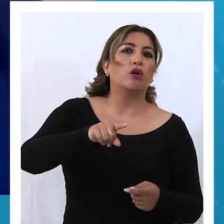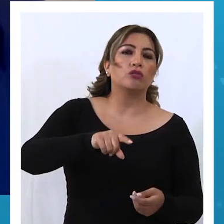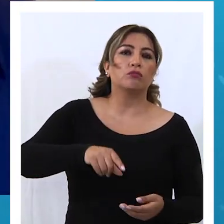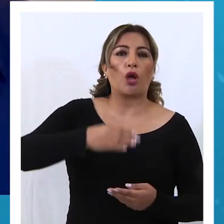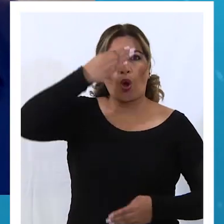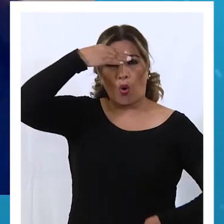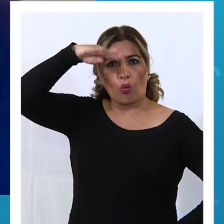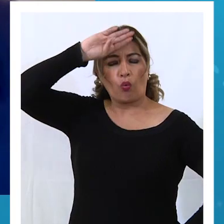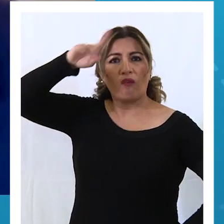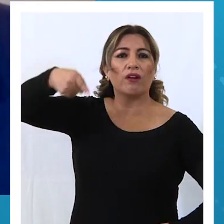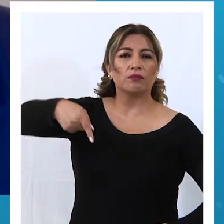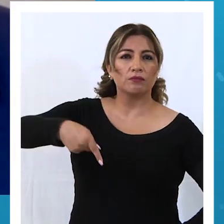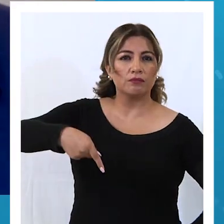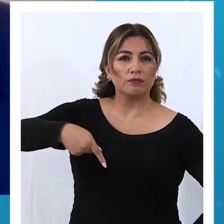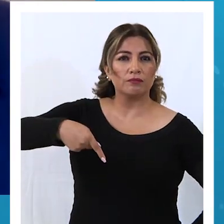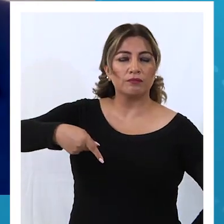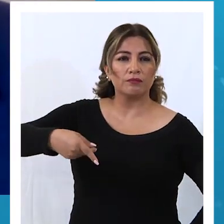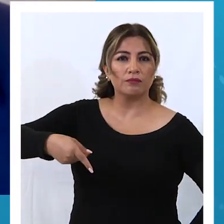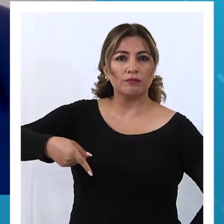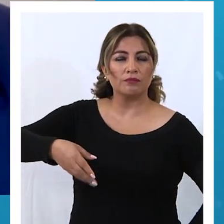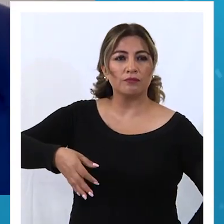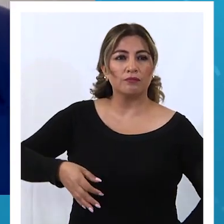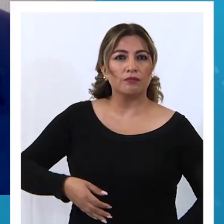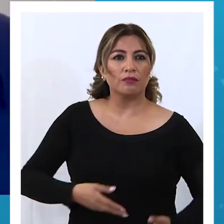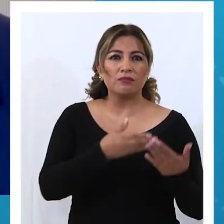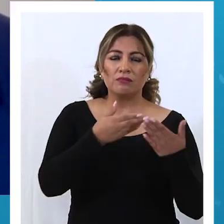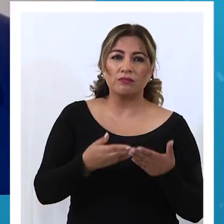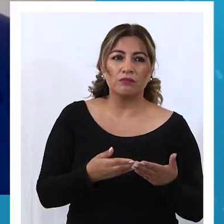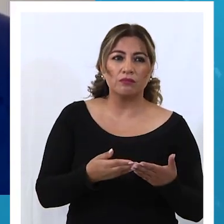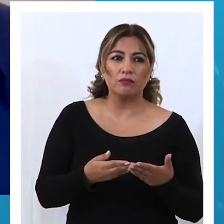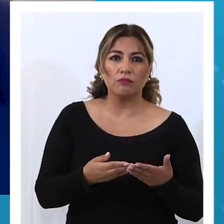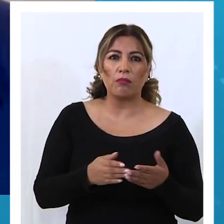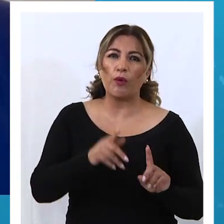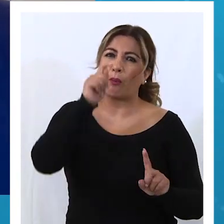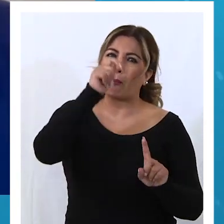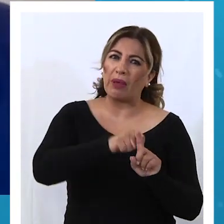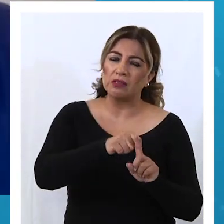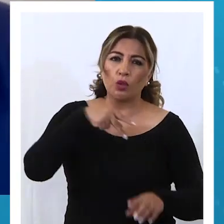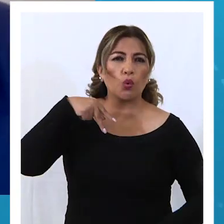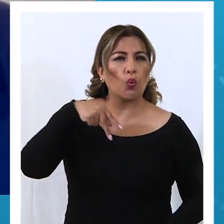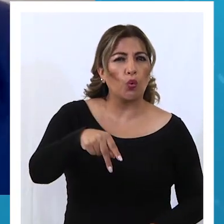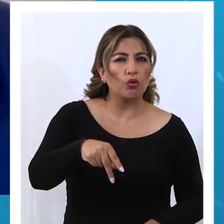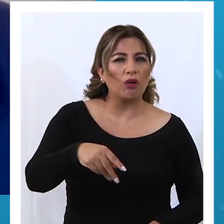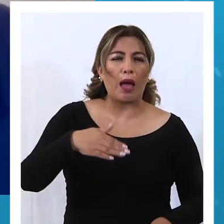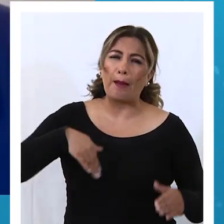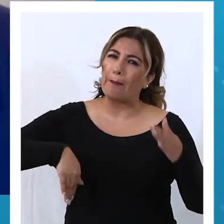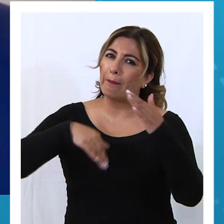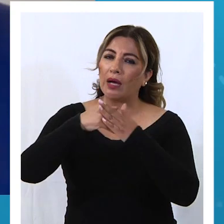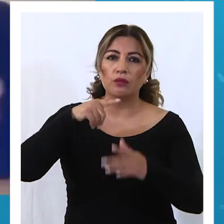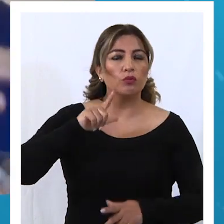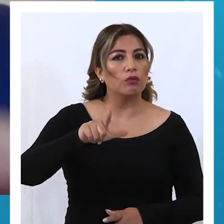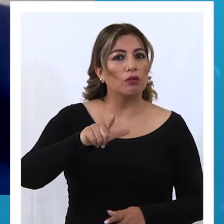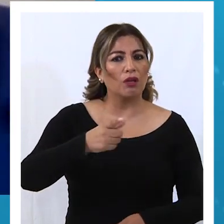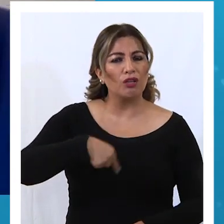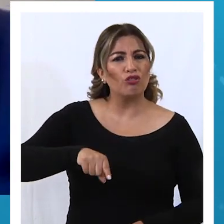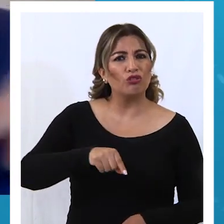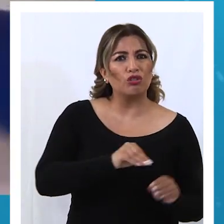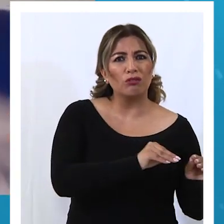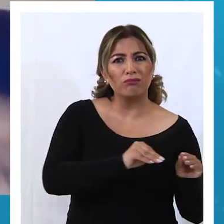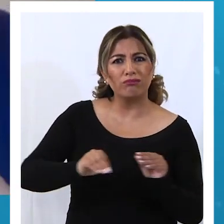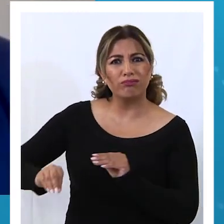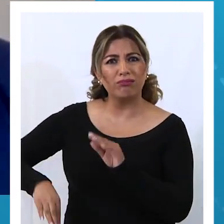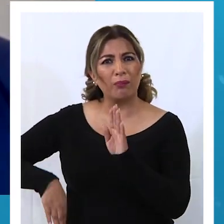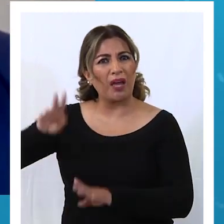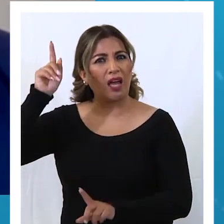como Cuba, por ejemplo, dice este estudio que se les corta en junio, máximo en julio? ¿Por qué nosotros nos